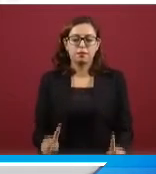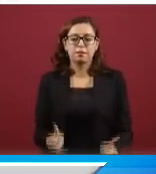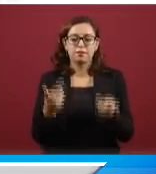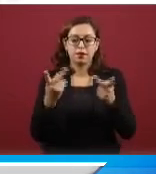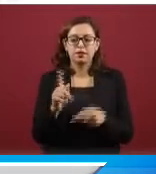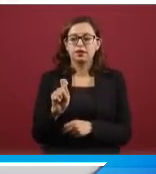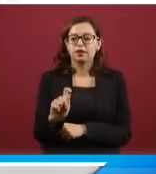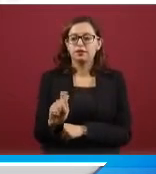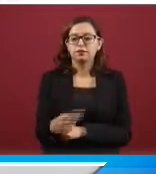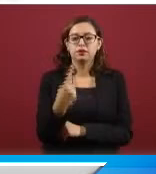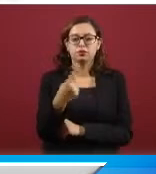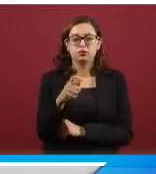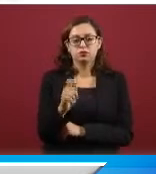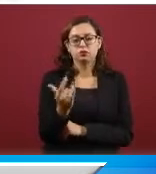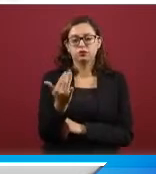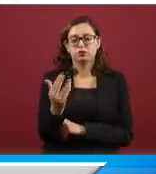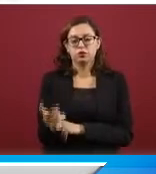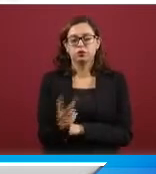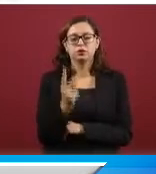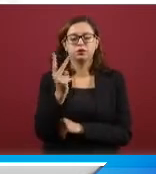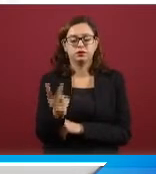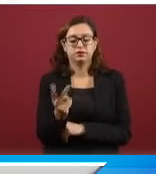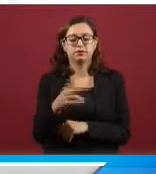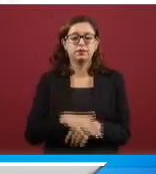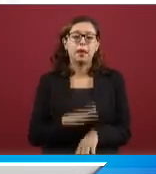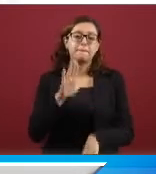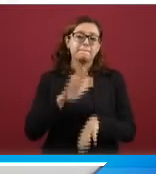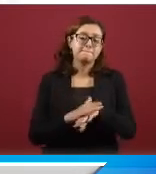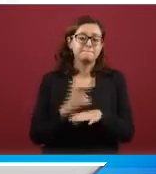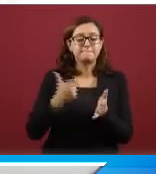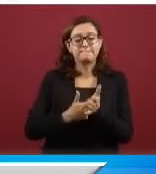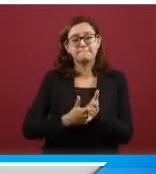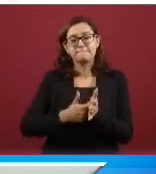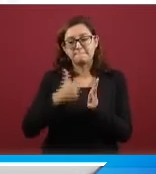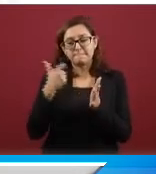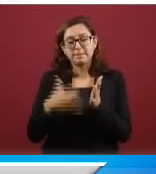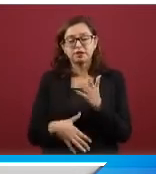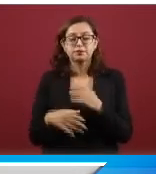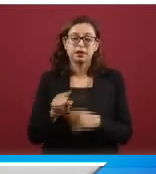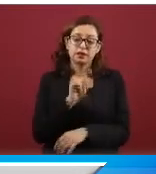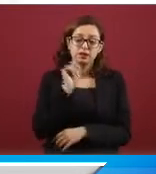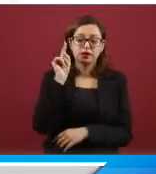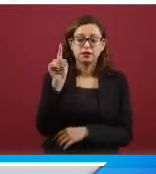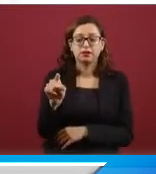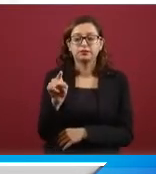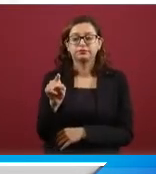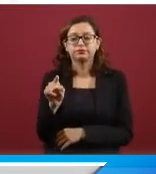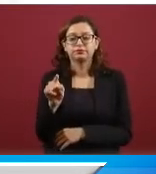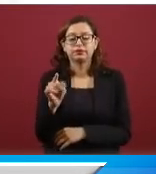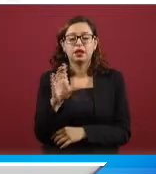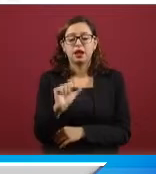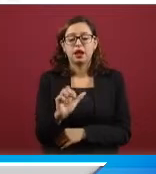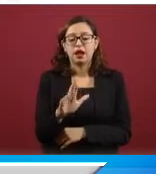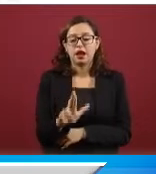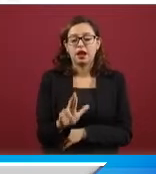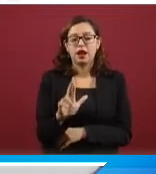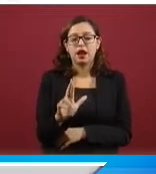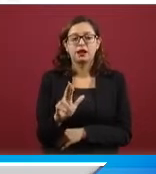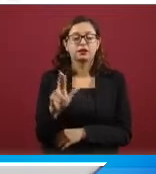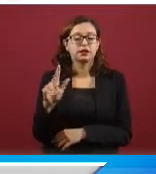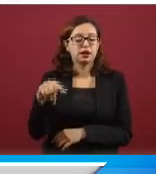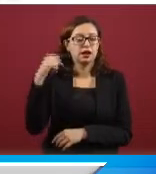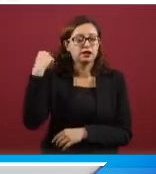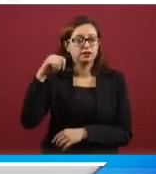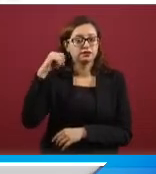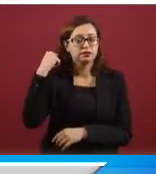marca Chevron a 21.94, gas LP en cilindros marca Grupo Tomasa a 19.95 por kilogramo,